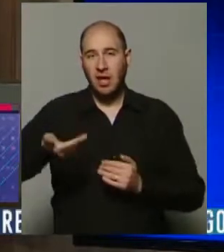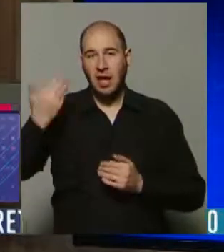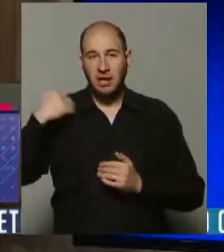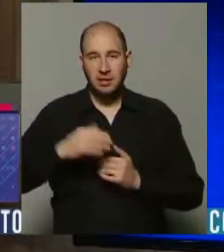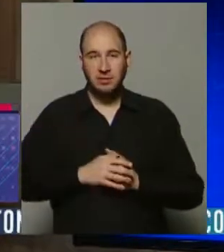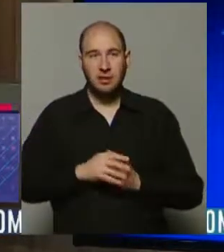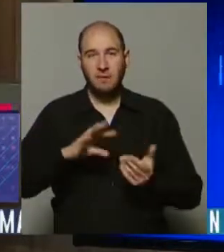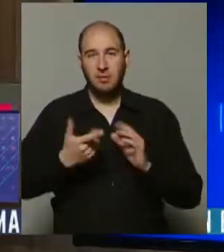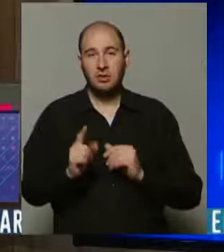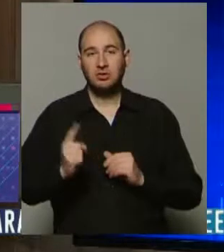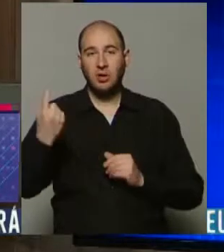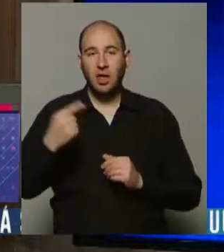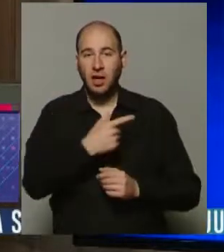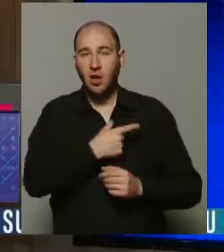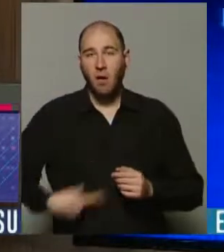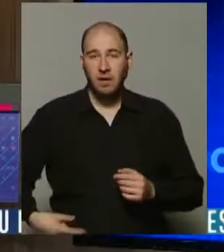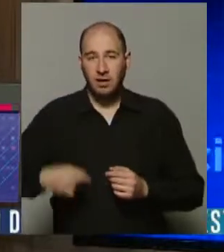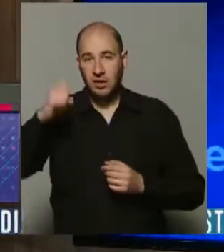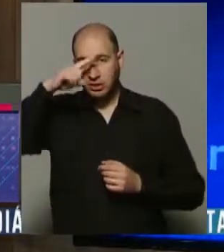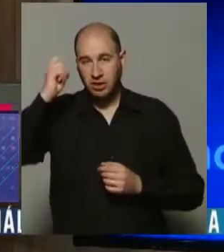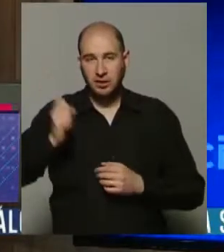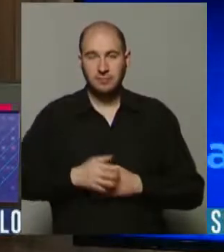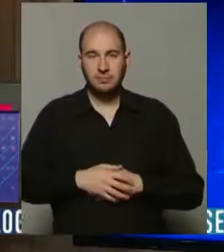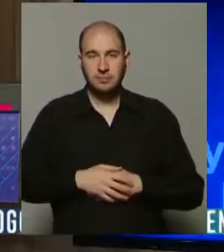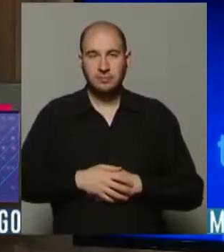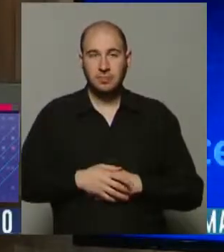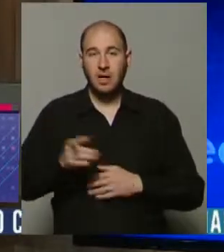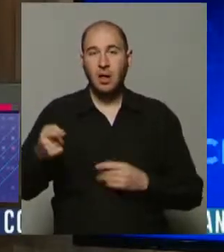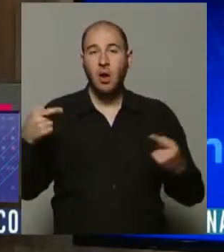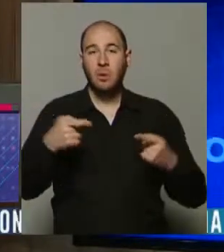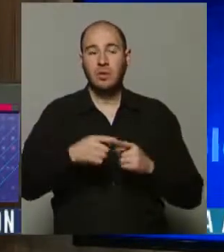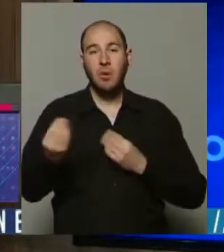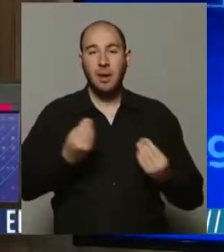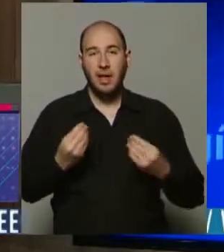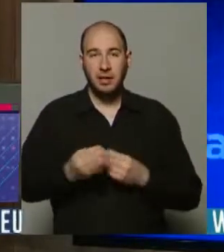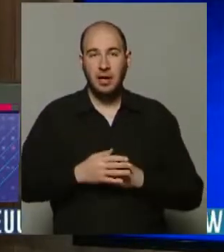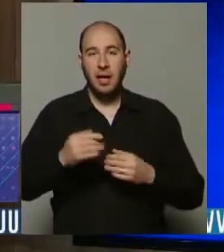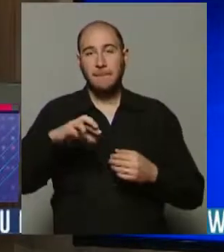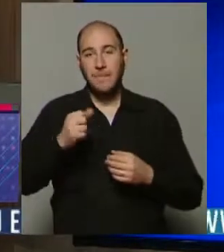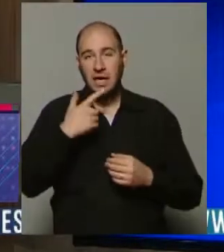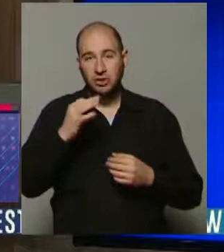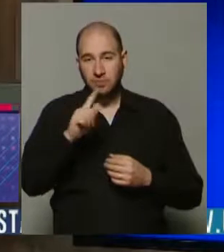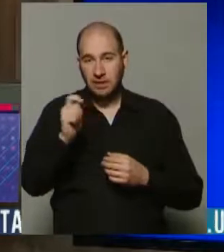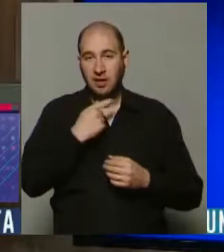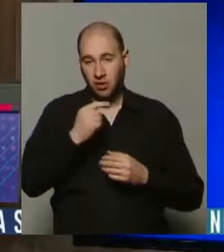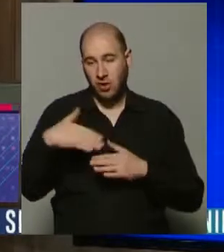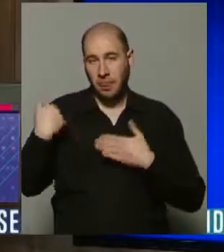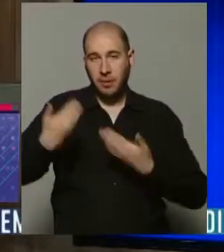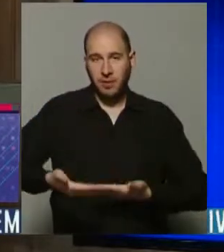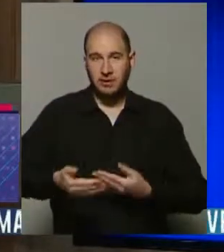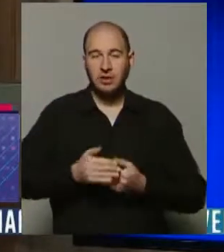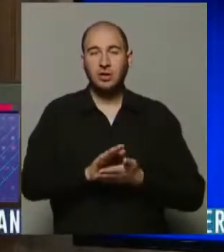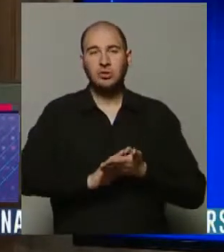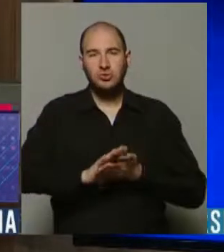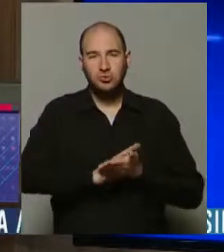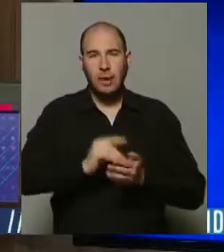momento de forma unilateral el Poder Ejecutivo, con la intención, después de las primarias abiertas del mes de agosto, de